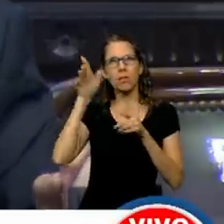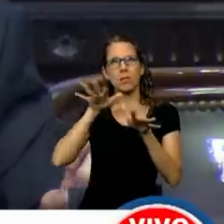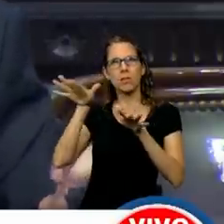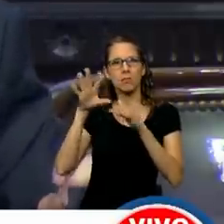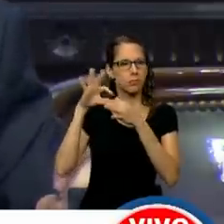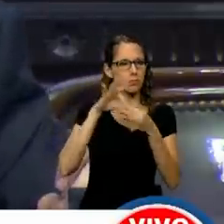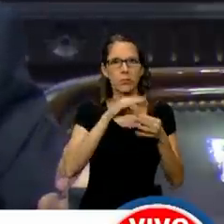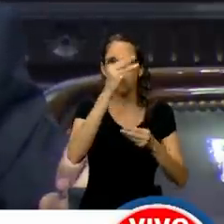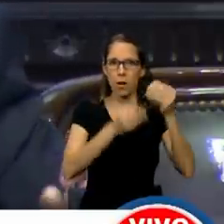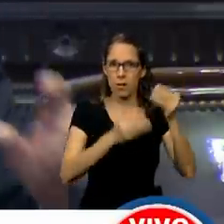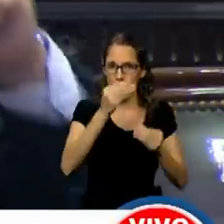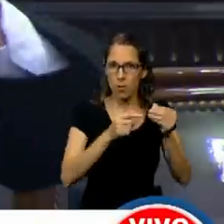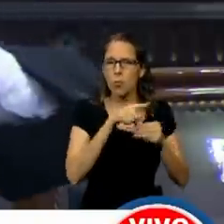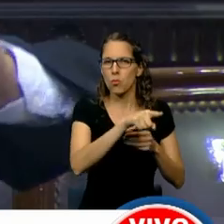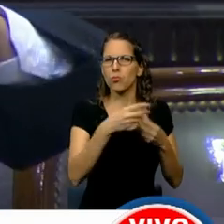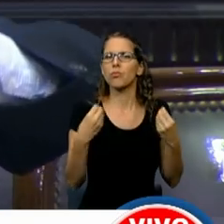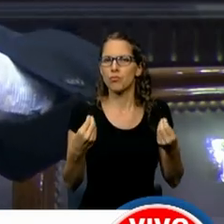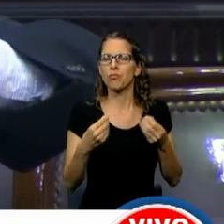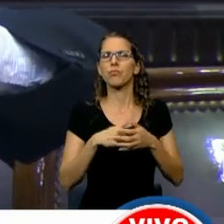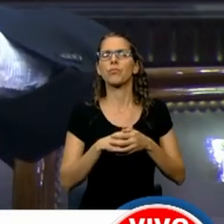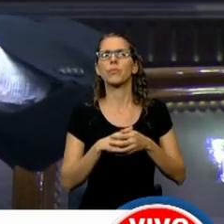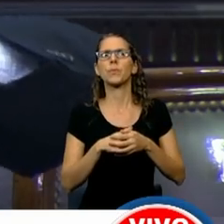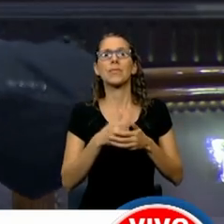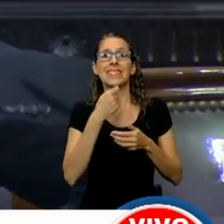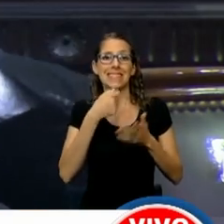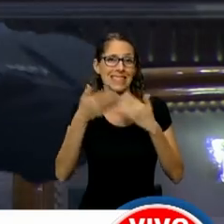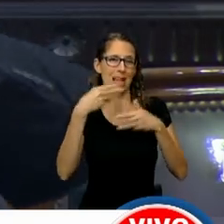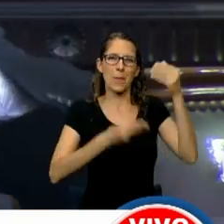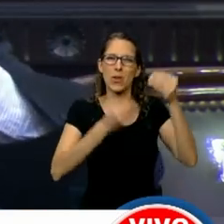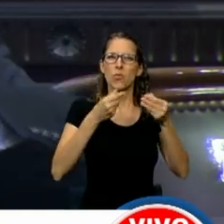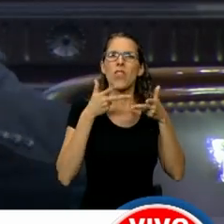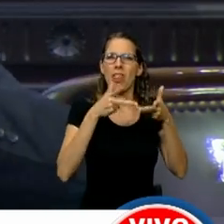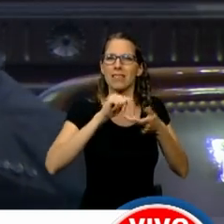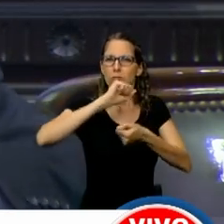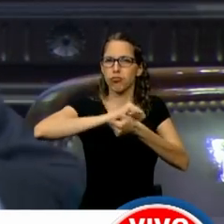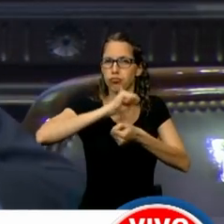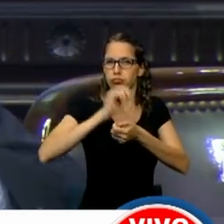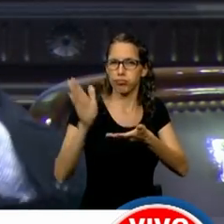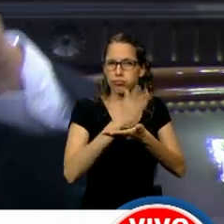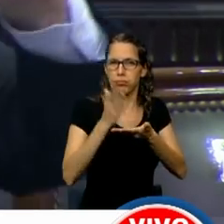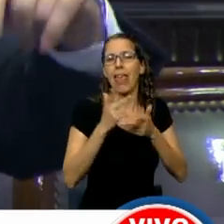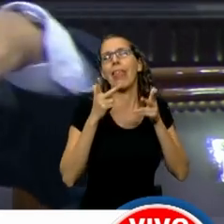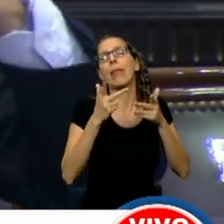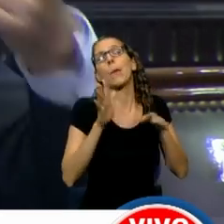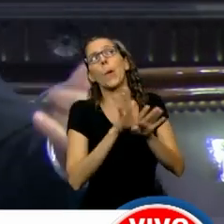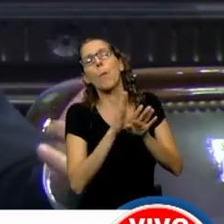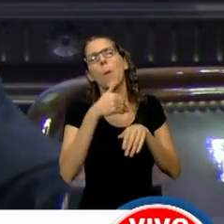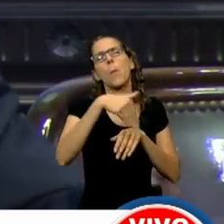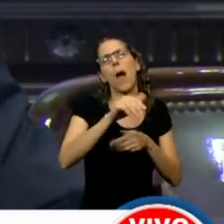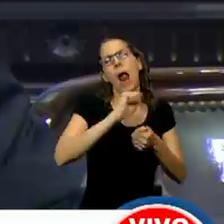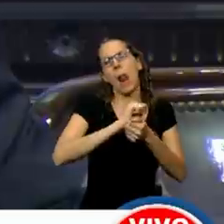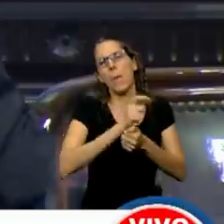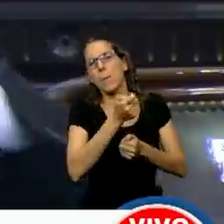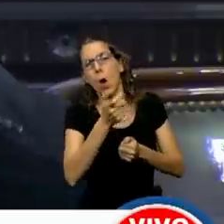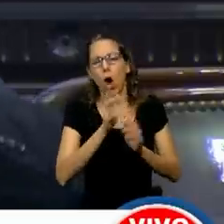aplica el impuesto en la emisión que en realidad le presupuestó cuando se pone emisión se pone como que no va a emitir o va a emitir mucho menos lo que realmente después va a